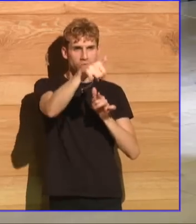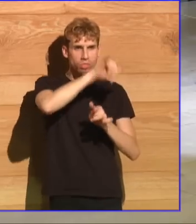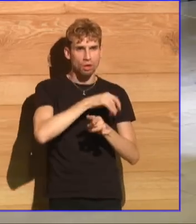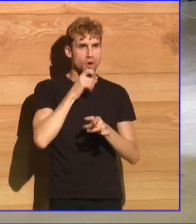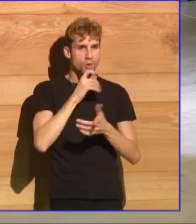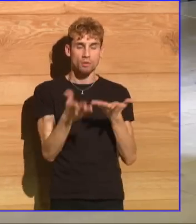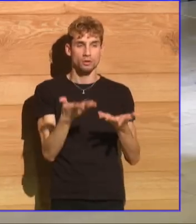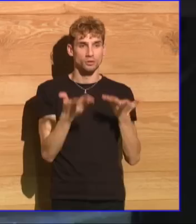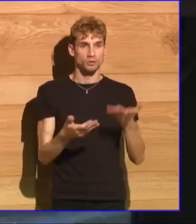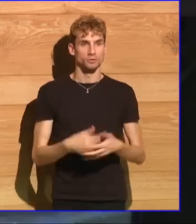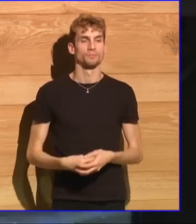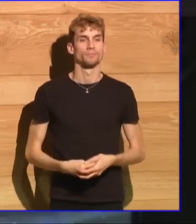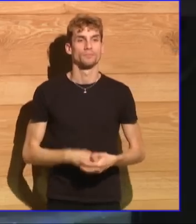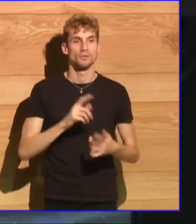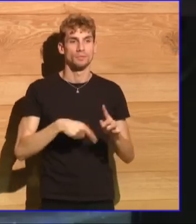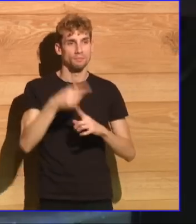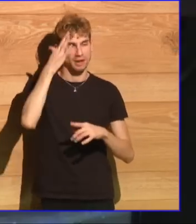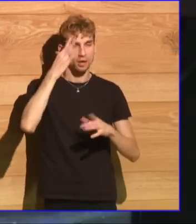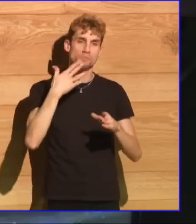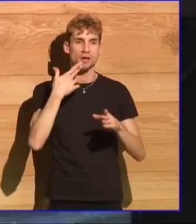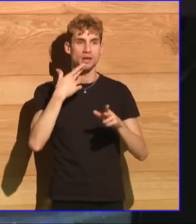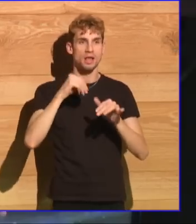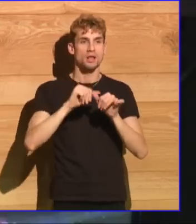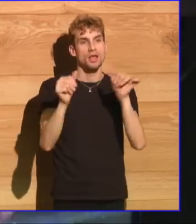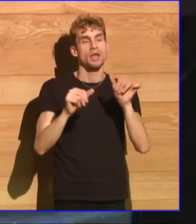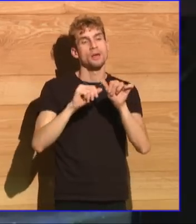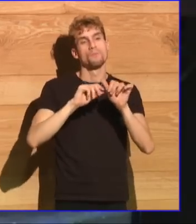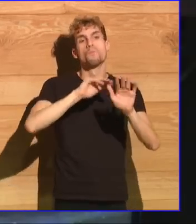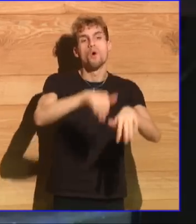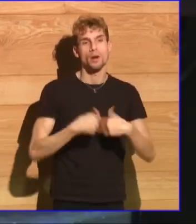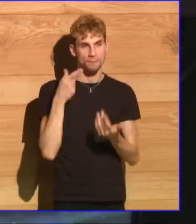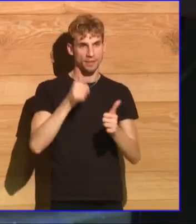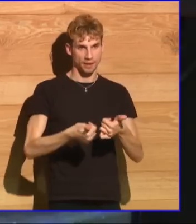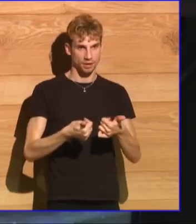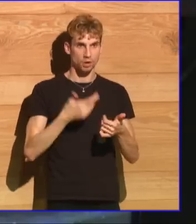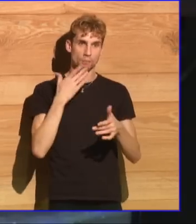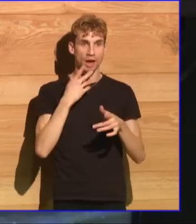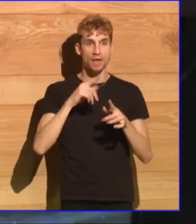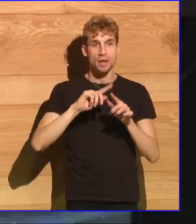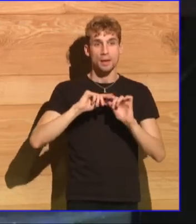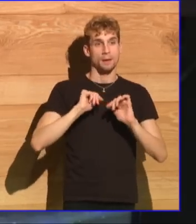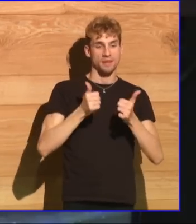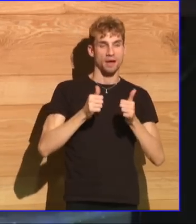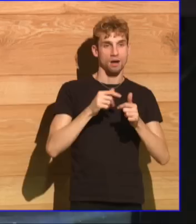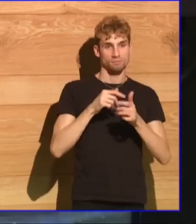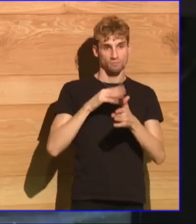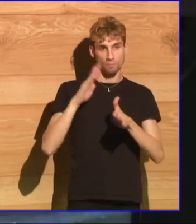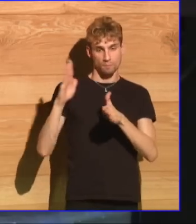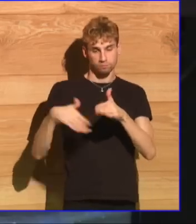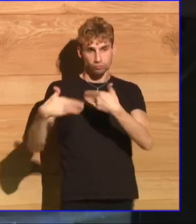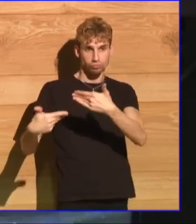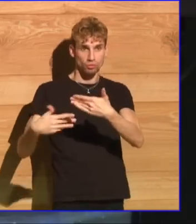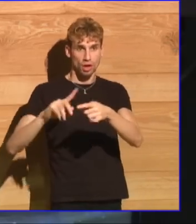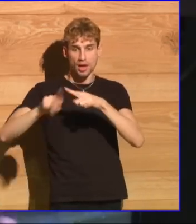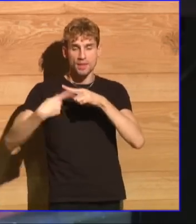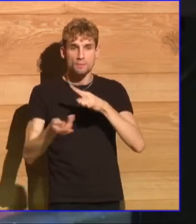el reset, que es el volver a empezar, volver a hacerlo, volver a colocar todo en el sitio para volver a hacer la toma 2. Volvemos a primera. Claro, esto no es una cuestión de vamos a